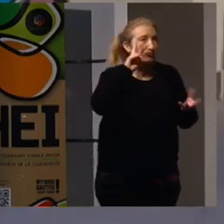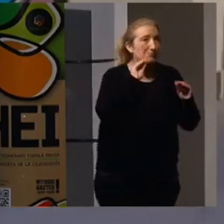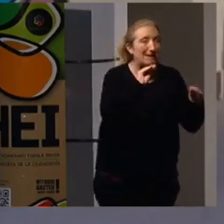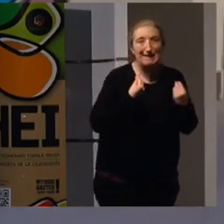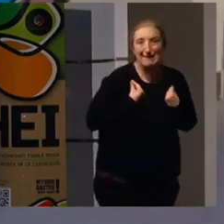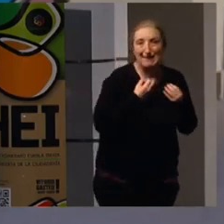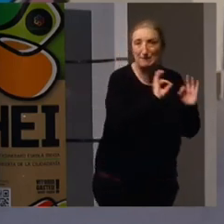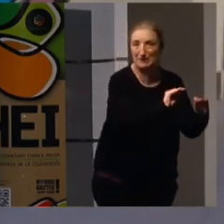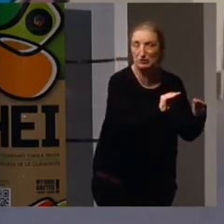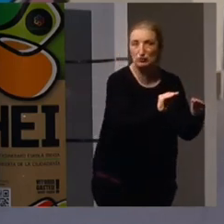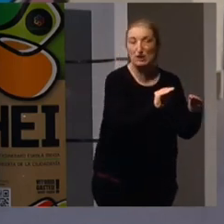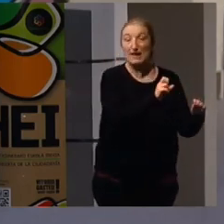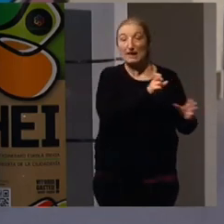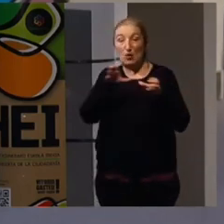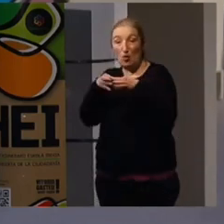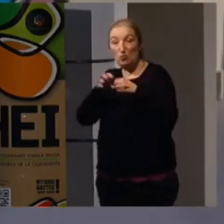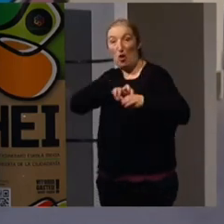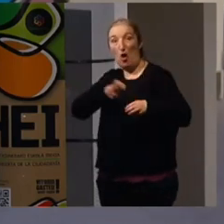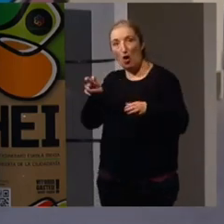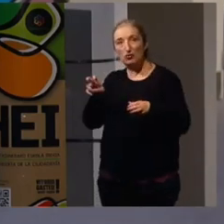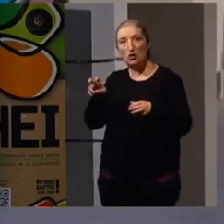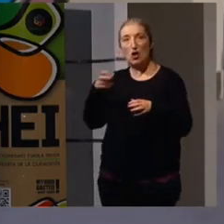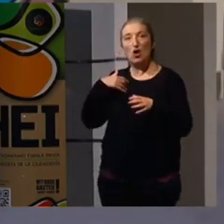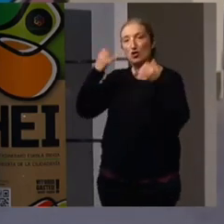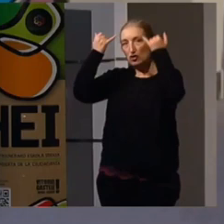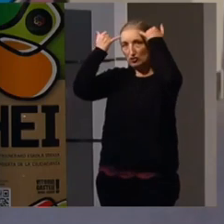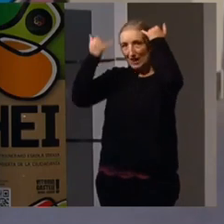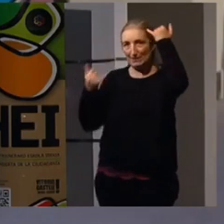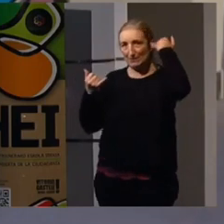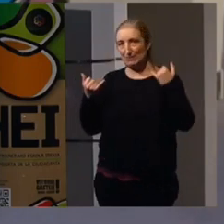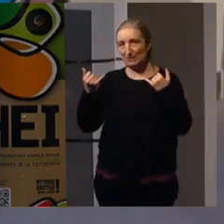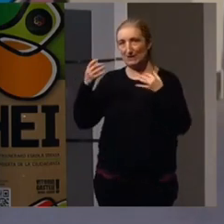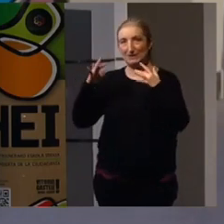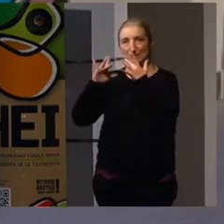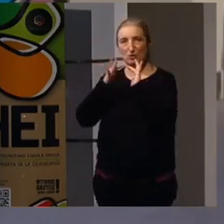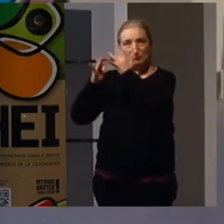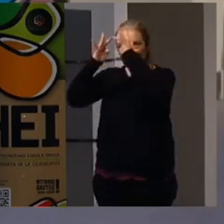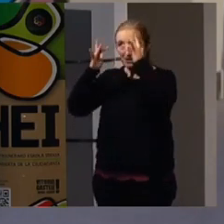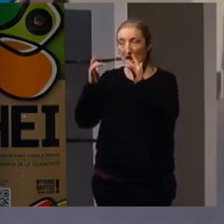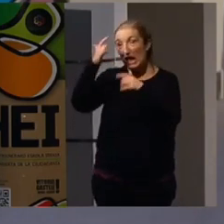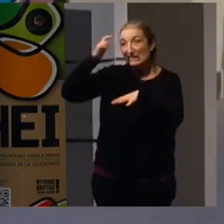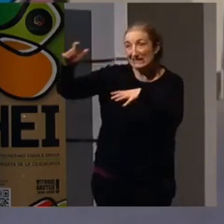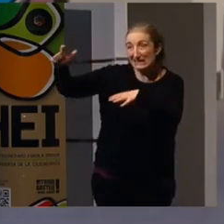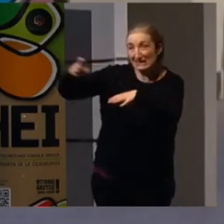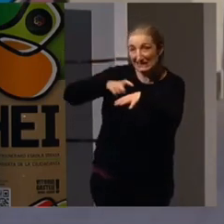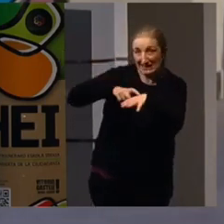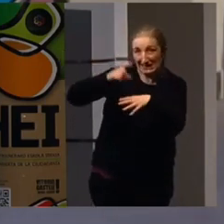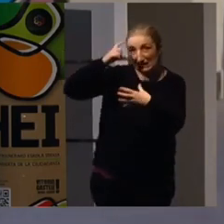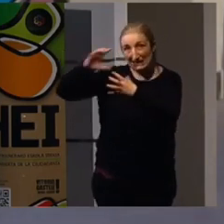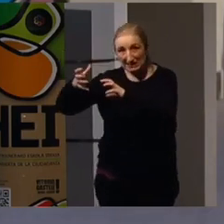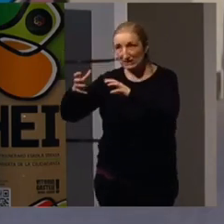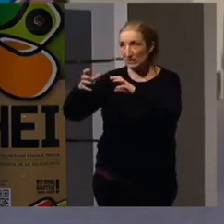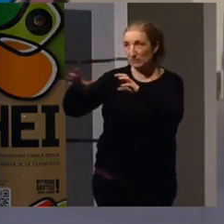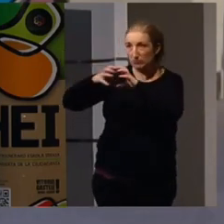¿no? Y quien cree que la salud mental tiene que ver con los neurotransmisores. Ojo que mucha gente dice, estos son los psiquiatras y estos son los psicólogos, y no es